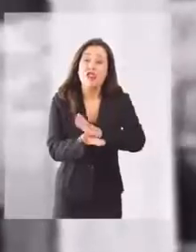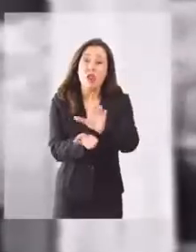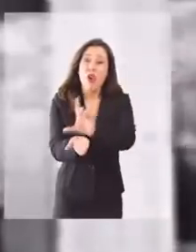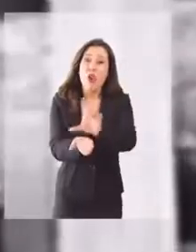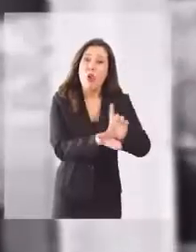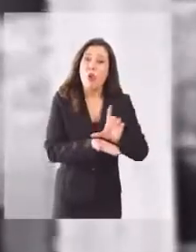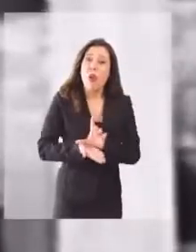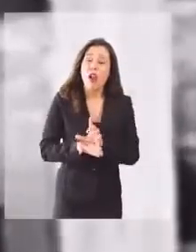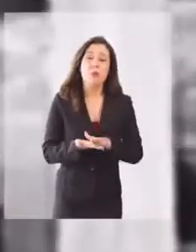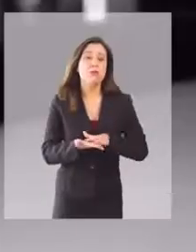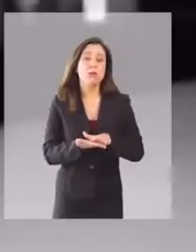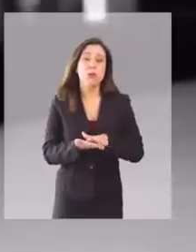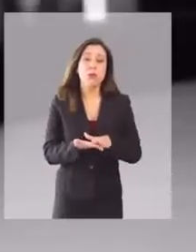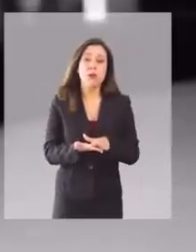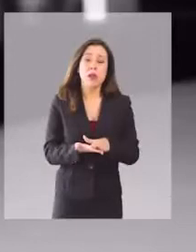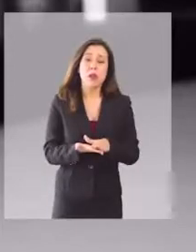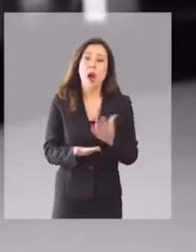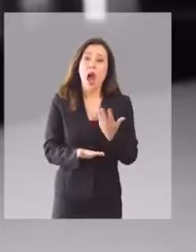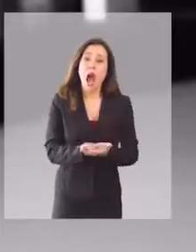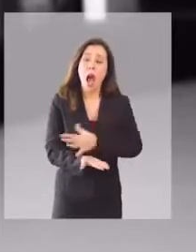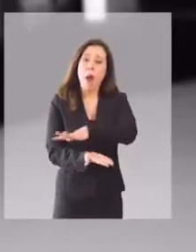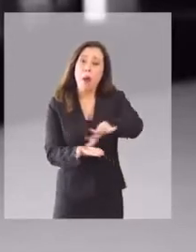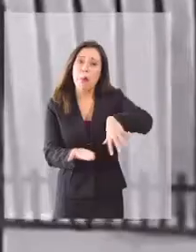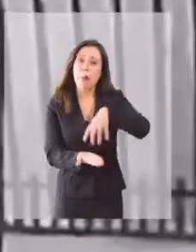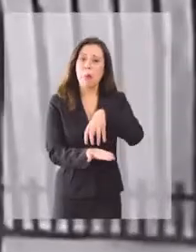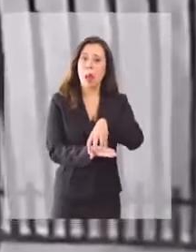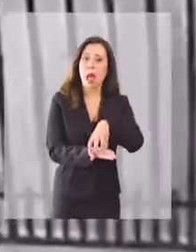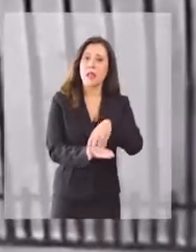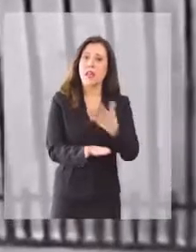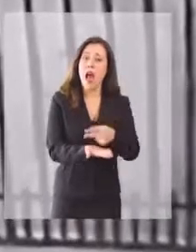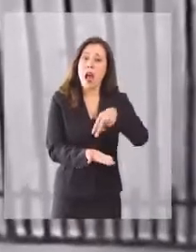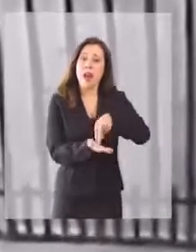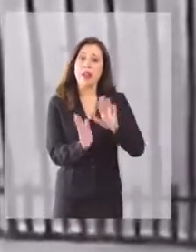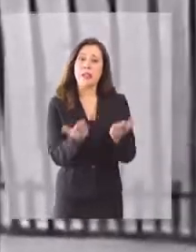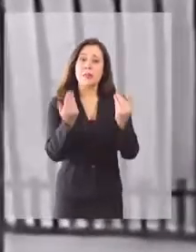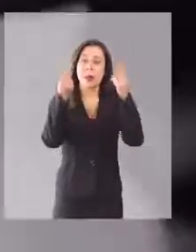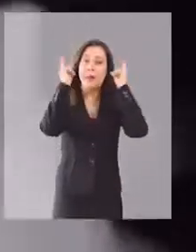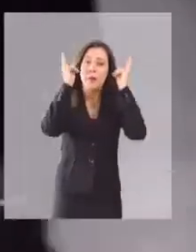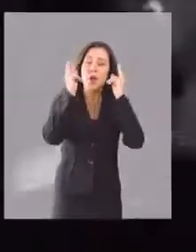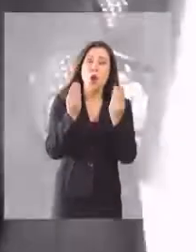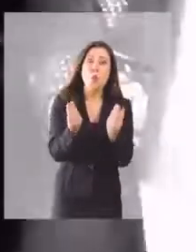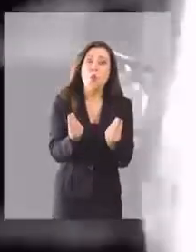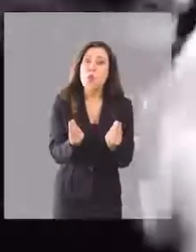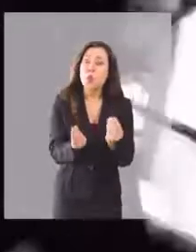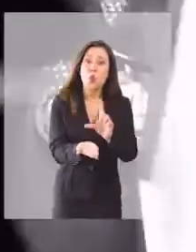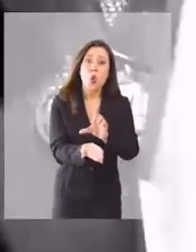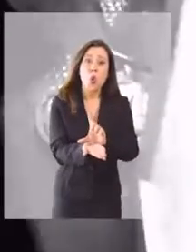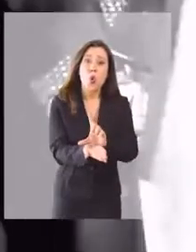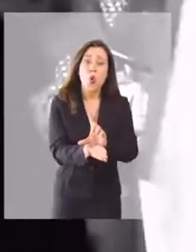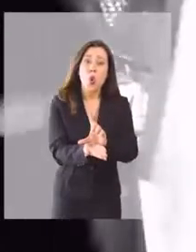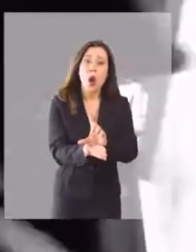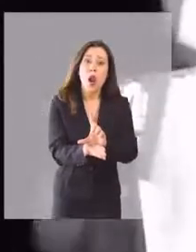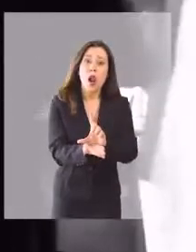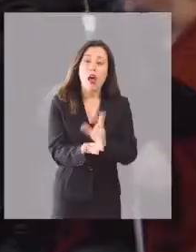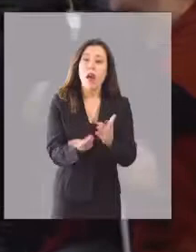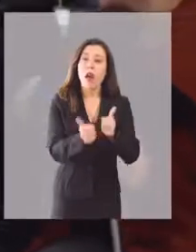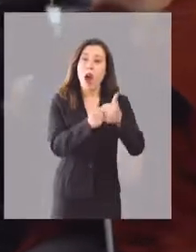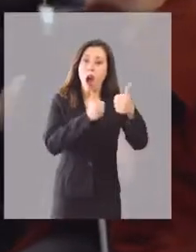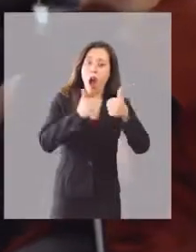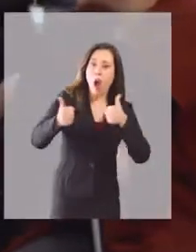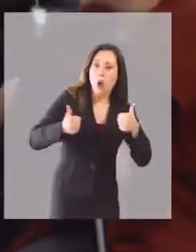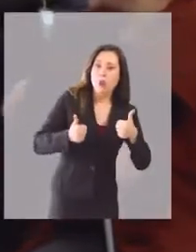Está en todos lados, por ejemplo, no sé, están en las plazas, están en los paraderos. Hay muchos sectores que ni